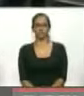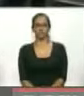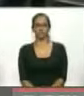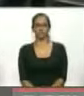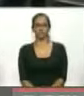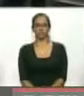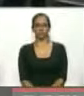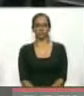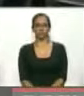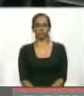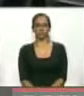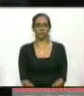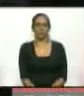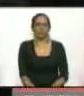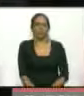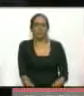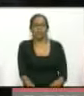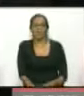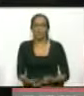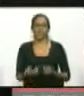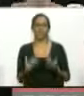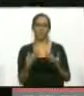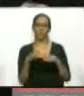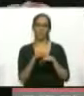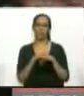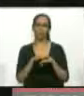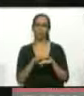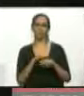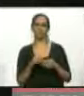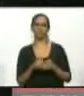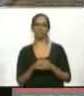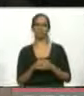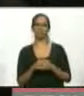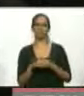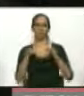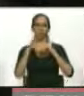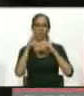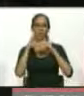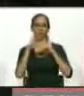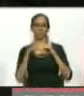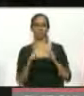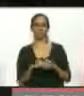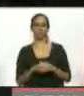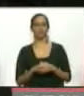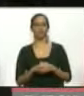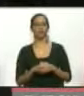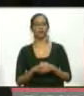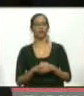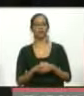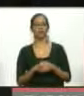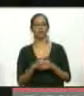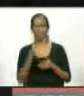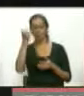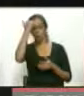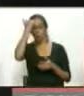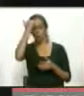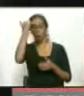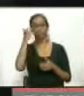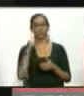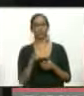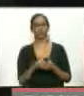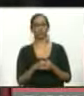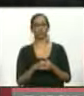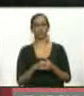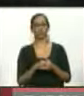fue ésta la más controlada con el corazón mira fue está la burrada que dijo la